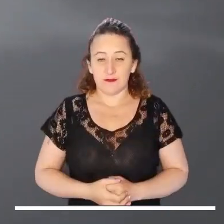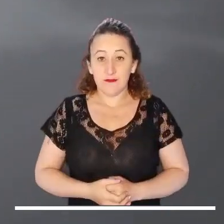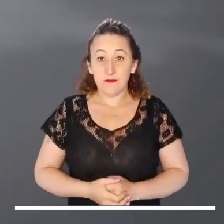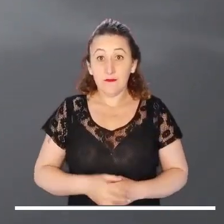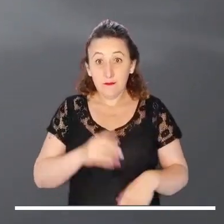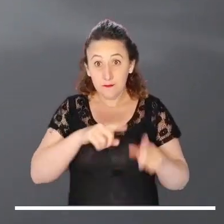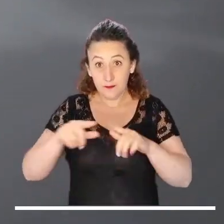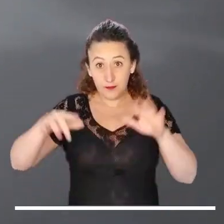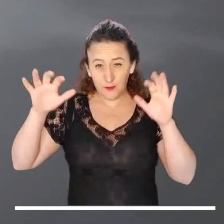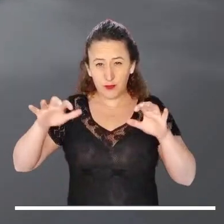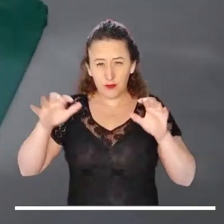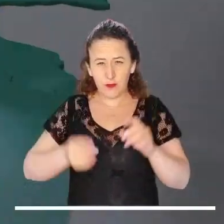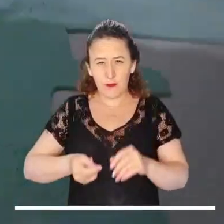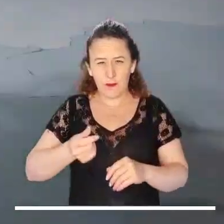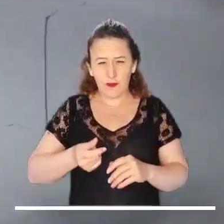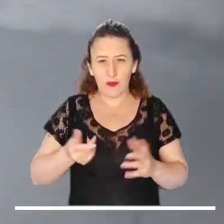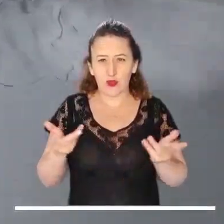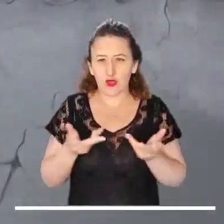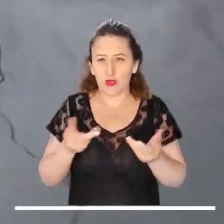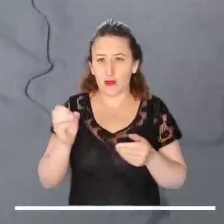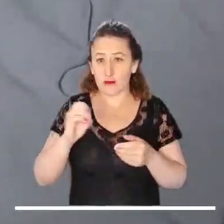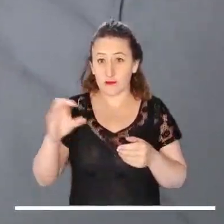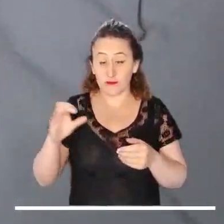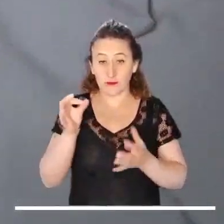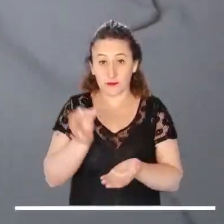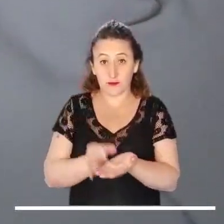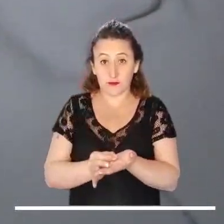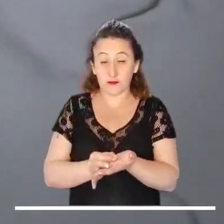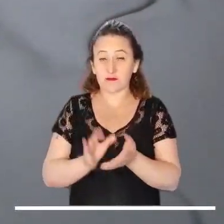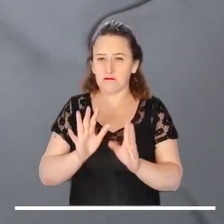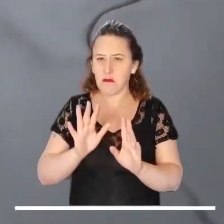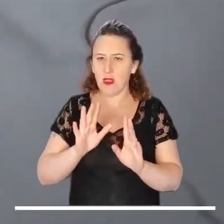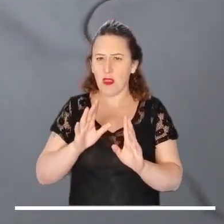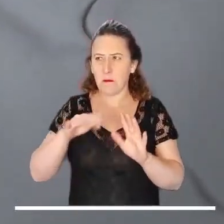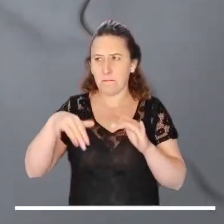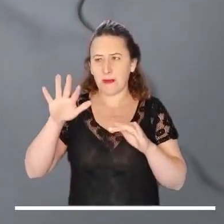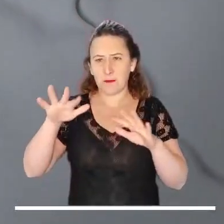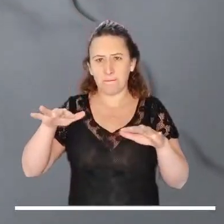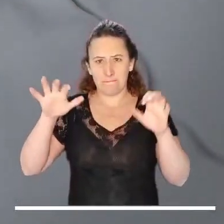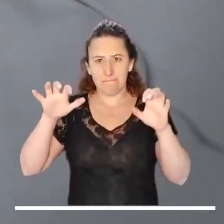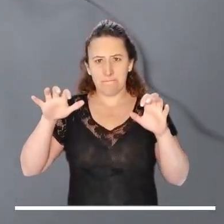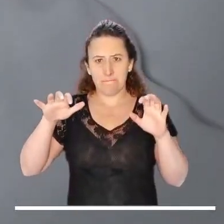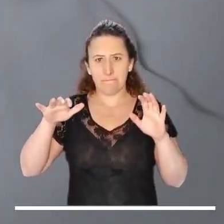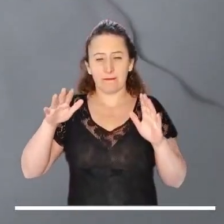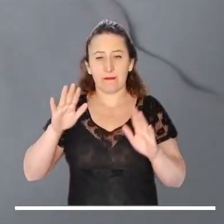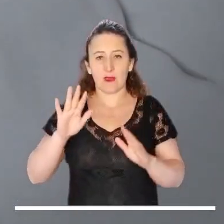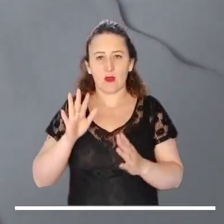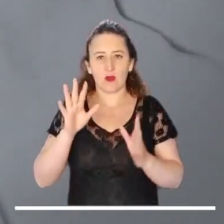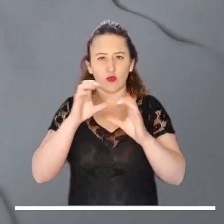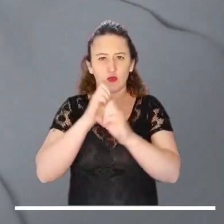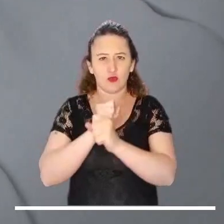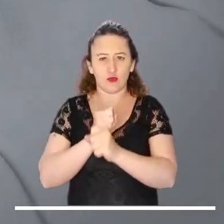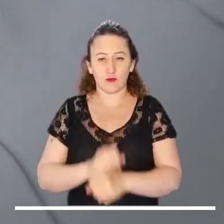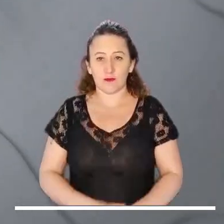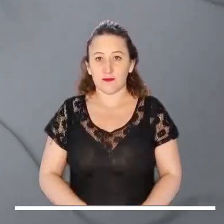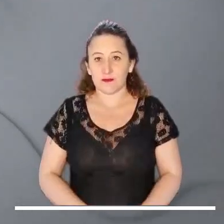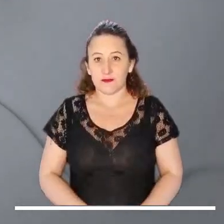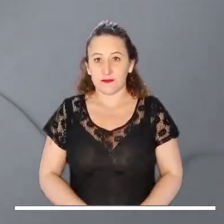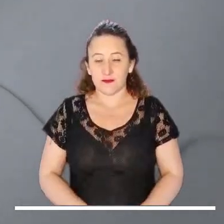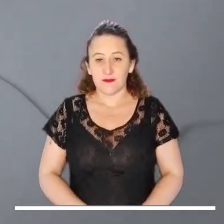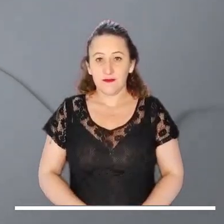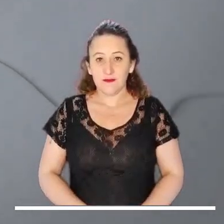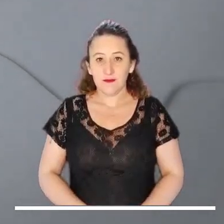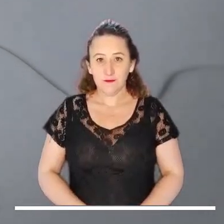descartan lloviznas en el resto del área. Aunque algunas lloviznas breves podrían visitar el occidente capital, los pronósticos anuncian tiempo